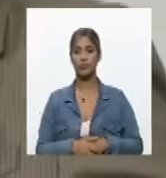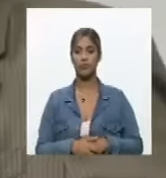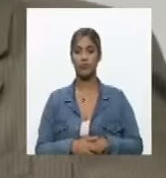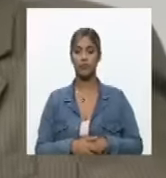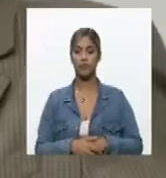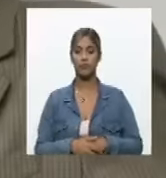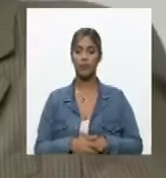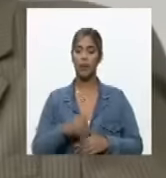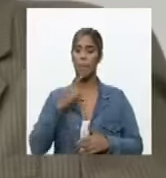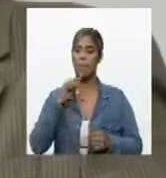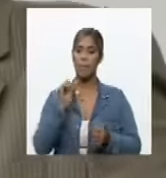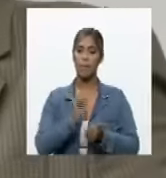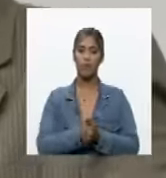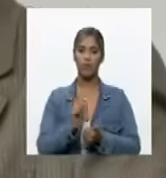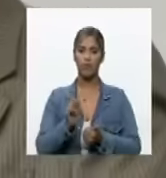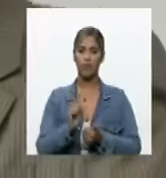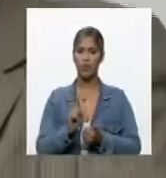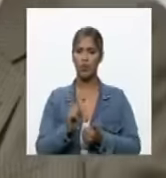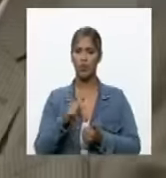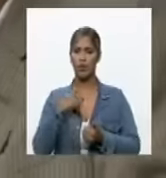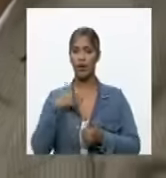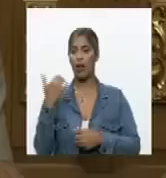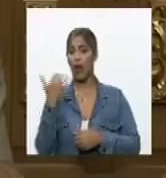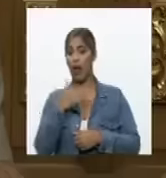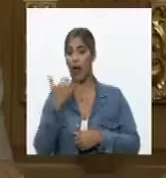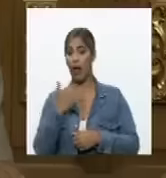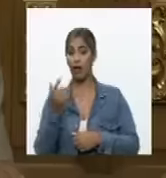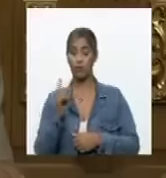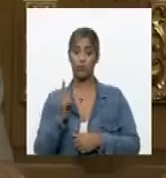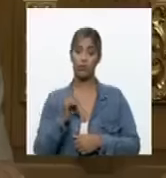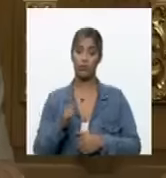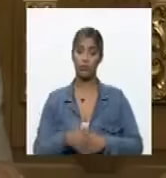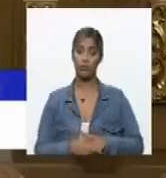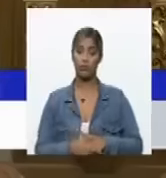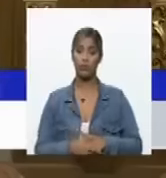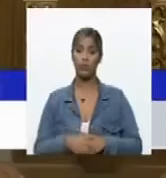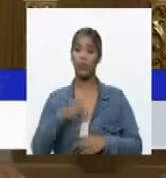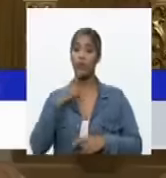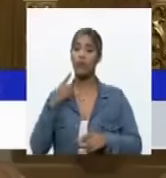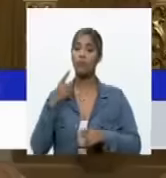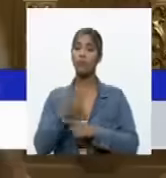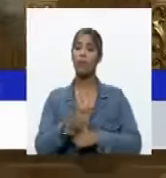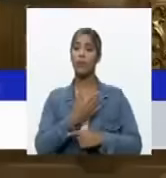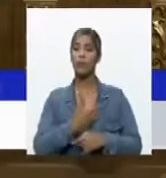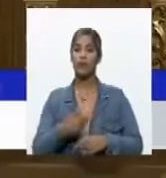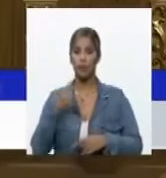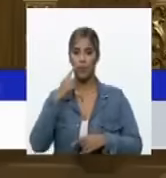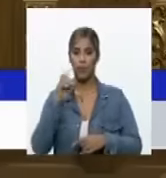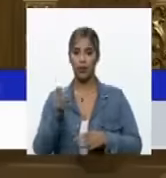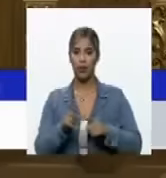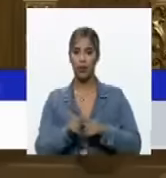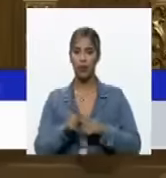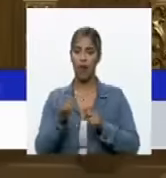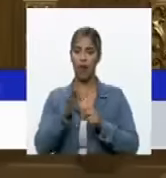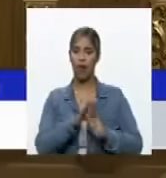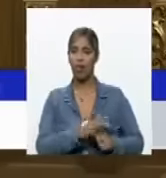Por eso no da menos que risa cuando acusan al presidente Nicolás Maduro de dictador,